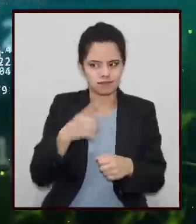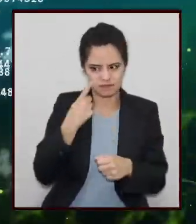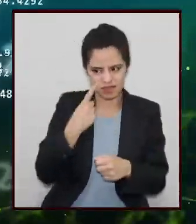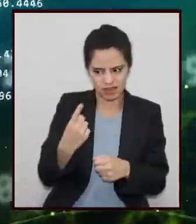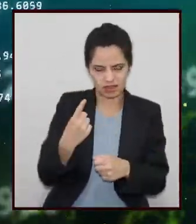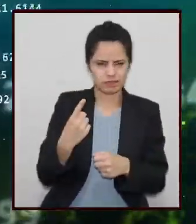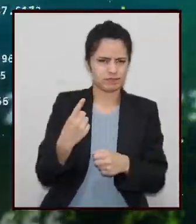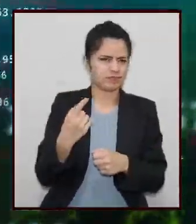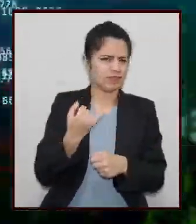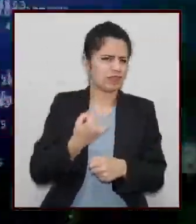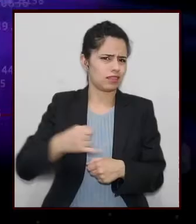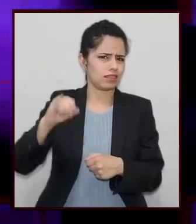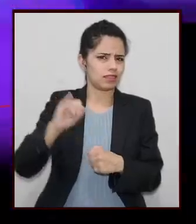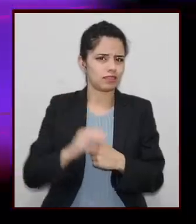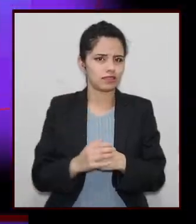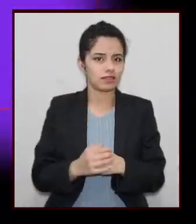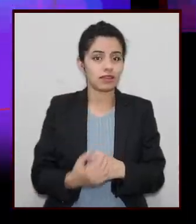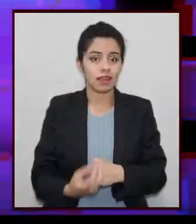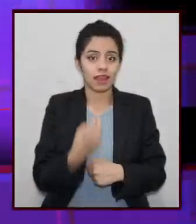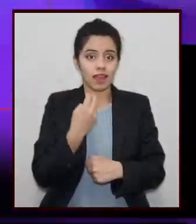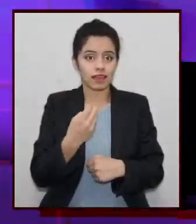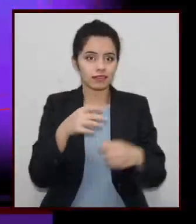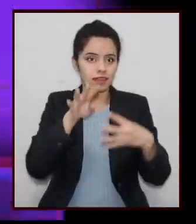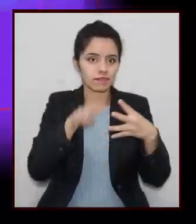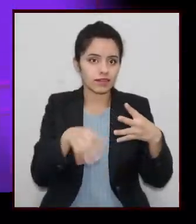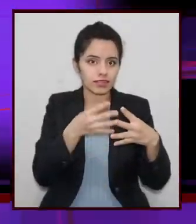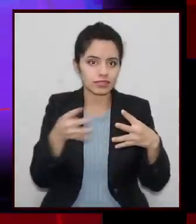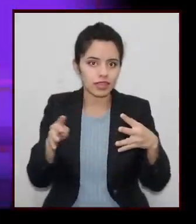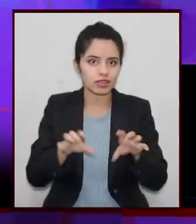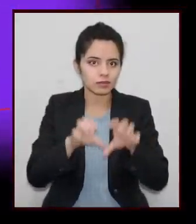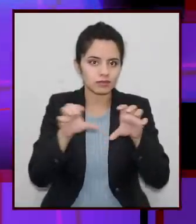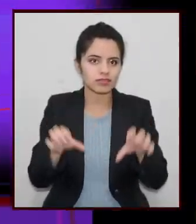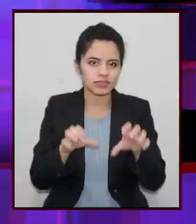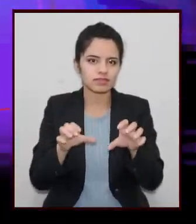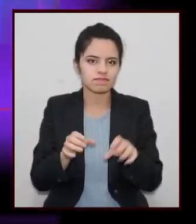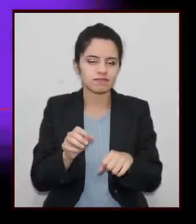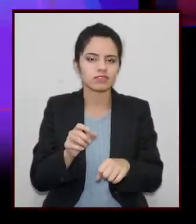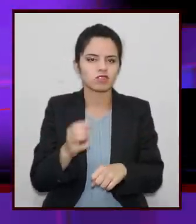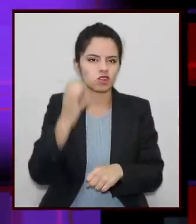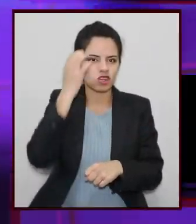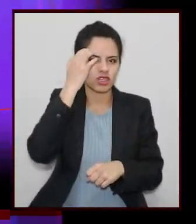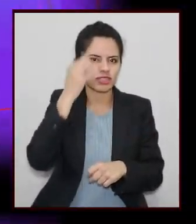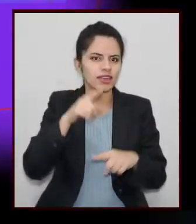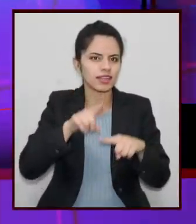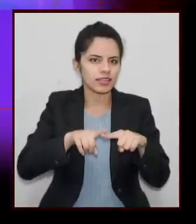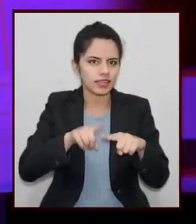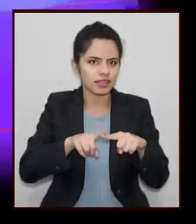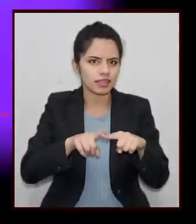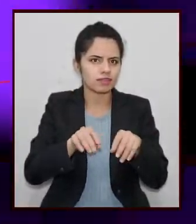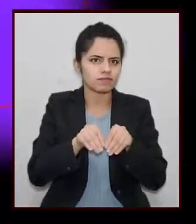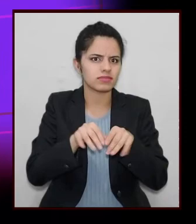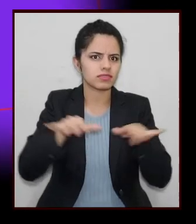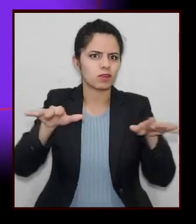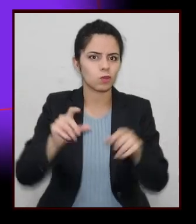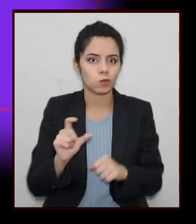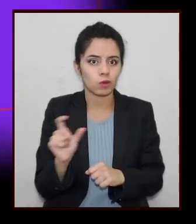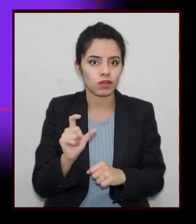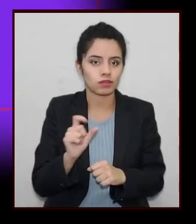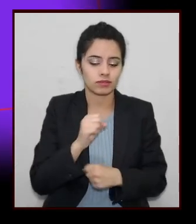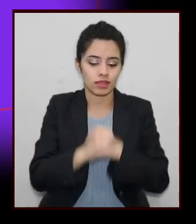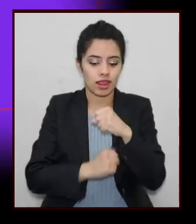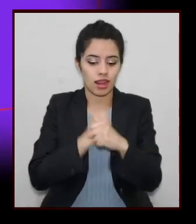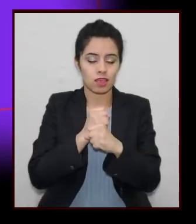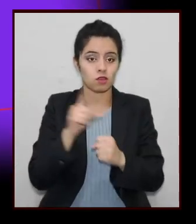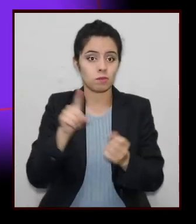sonaba descabellada. Fue así como las hojas de cálculo electrónicas solo llegaron a ser conocidas de forma amplia durante la década de